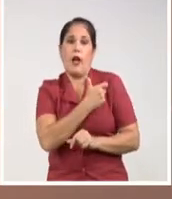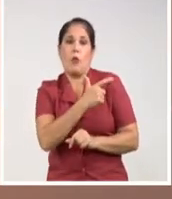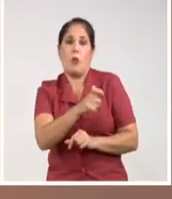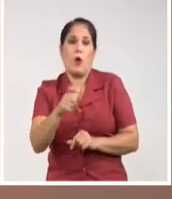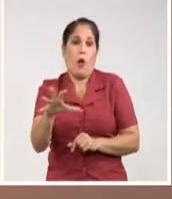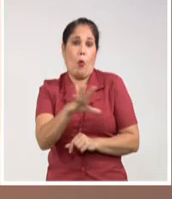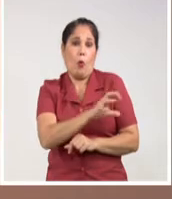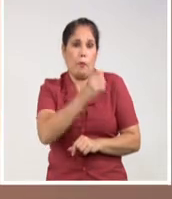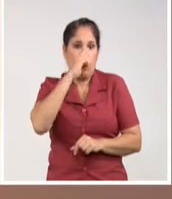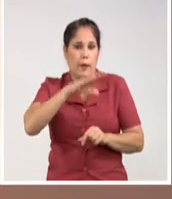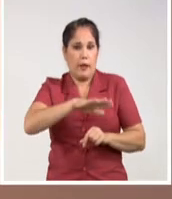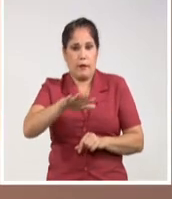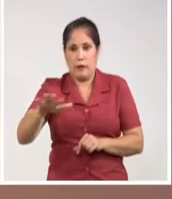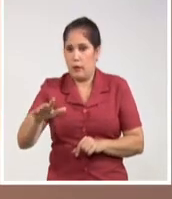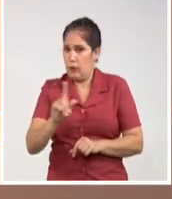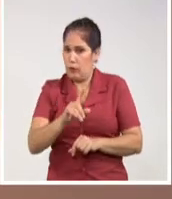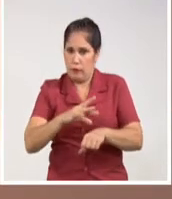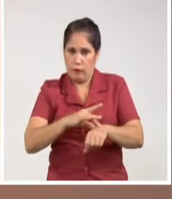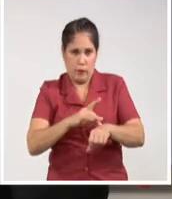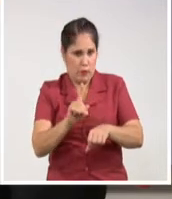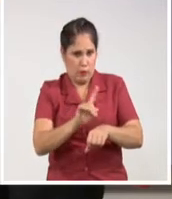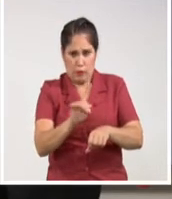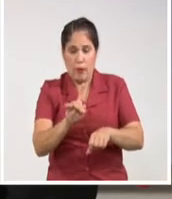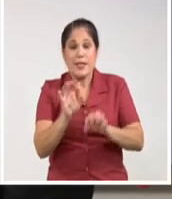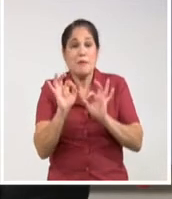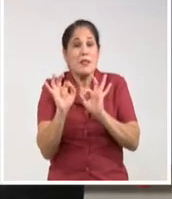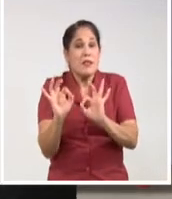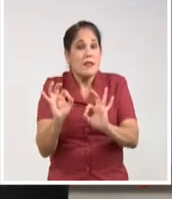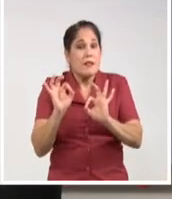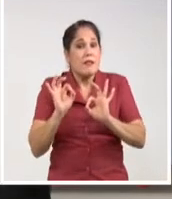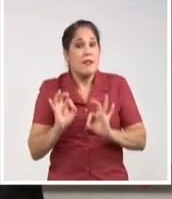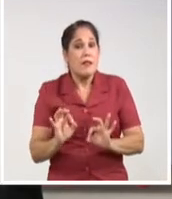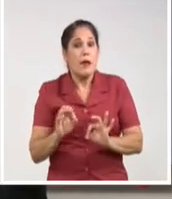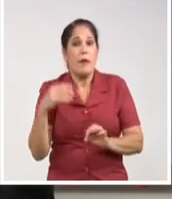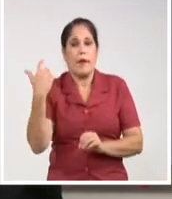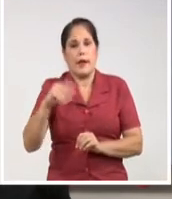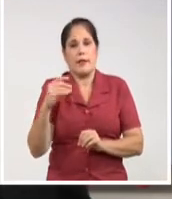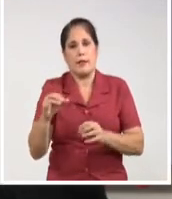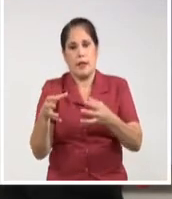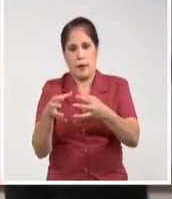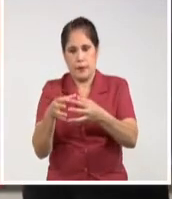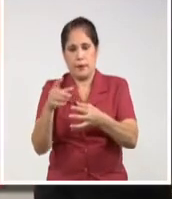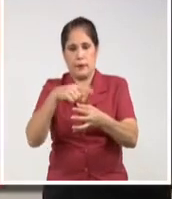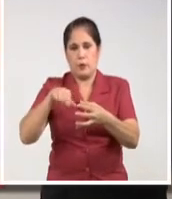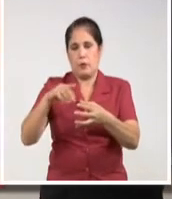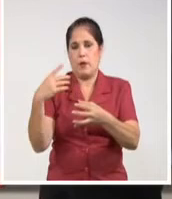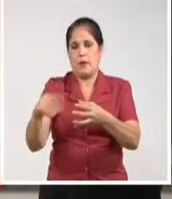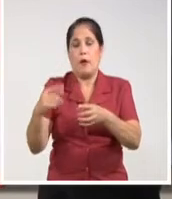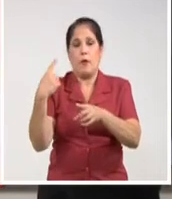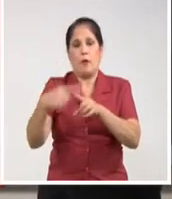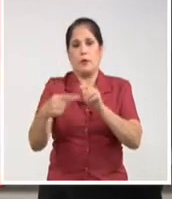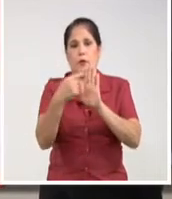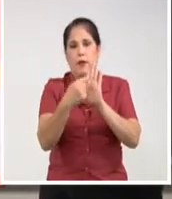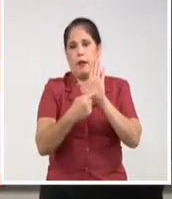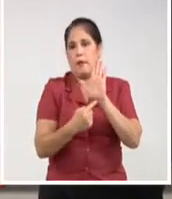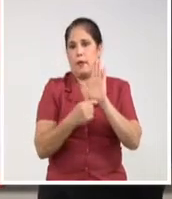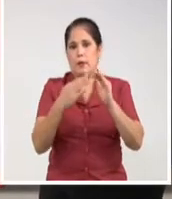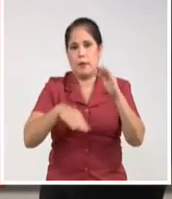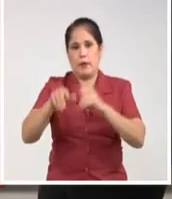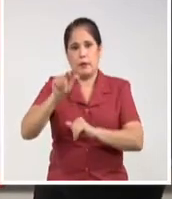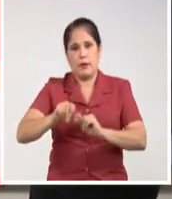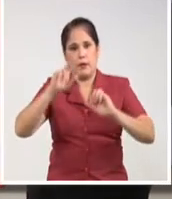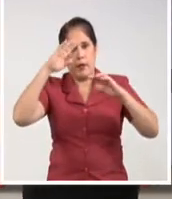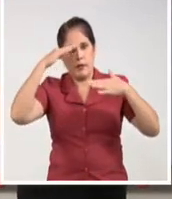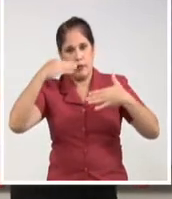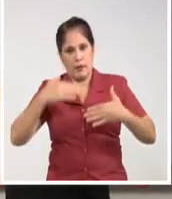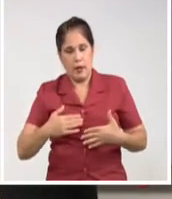vacunación de niños convalecientes. Estamos hablando específicamente de un ensayo clínico. Ahora bien, otros elementos dados a conocer por el Ministerio de Salud